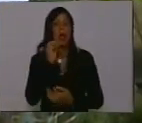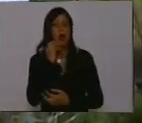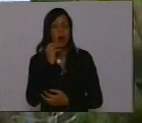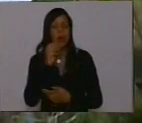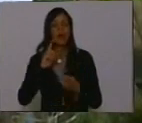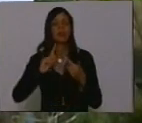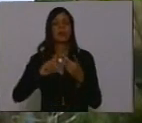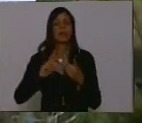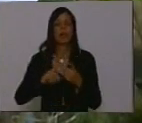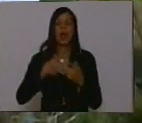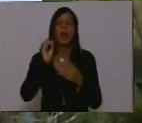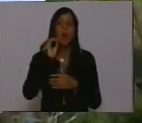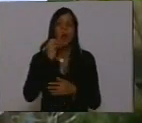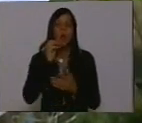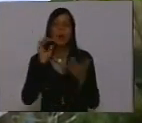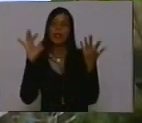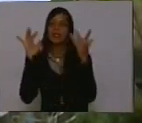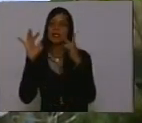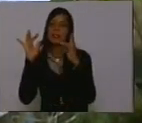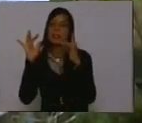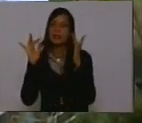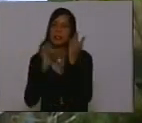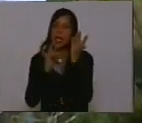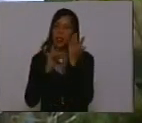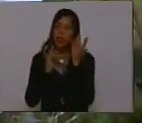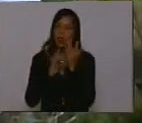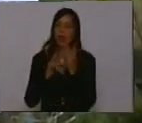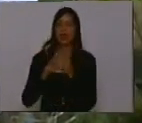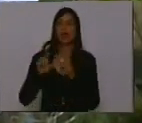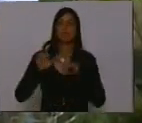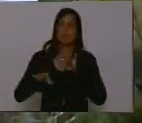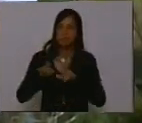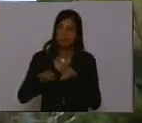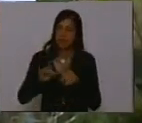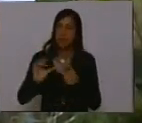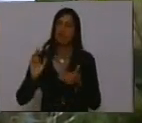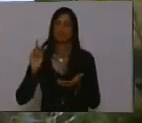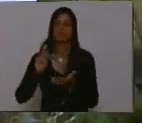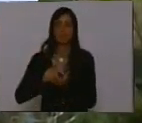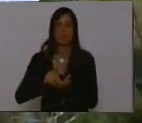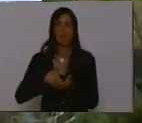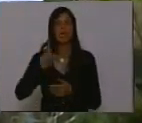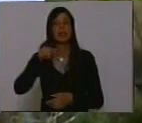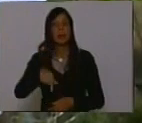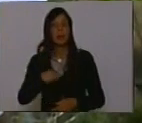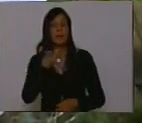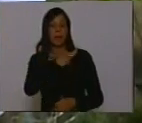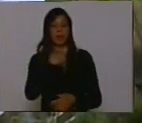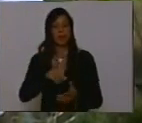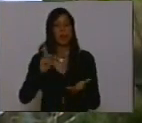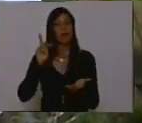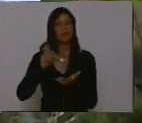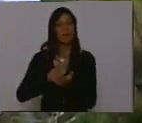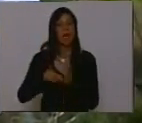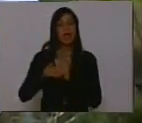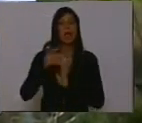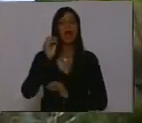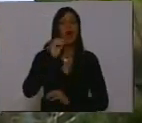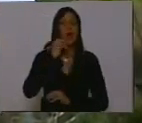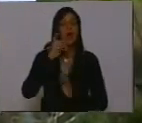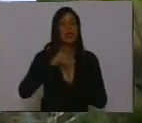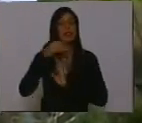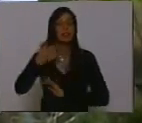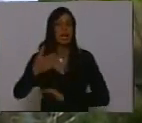tecnología, la participación ciudadana, los derechos sexuales y reproductivos,